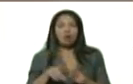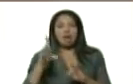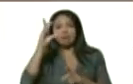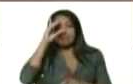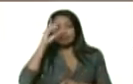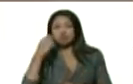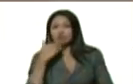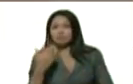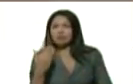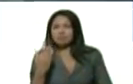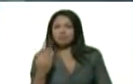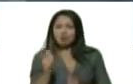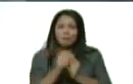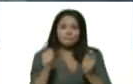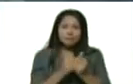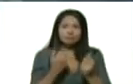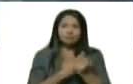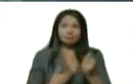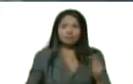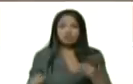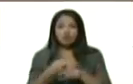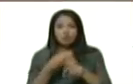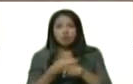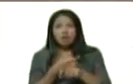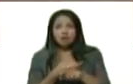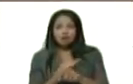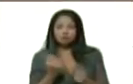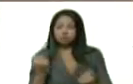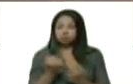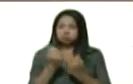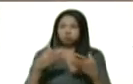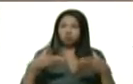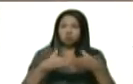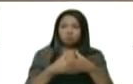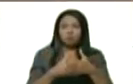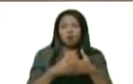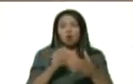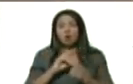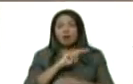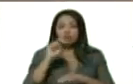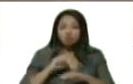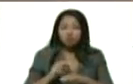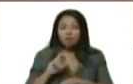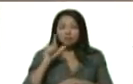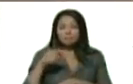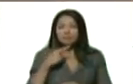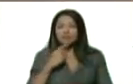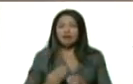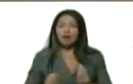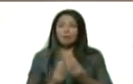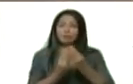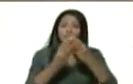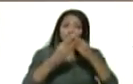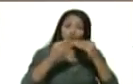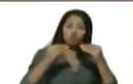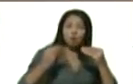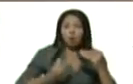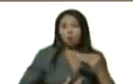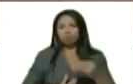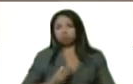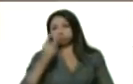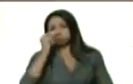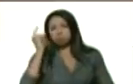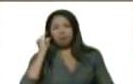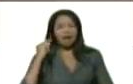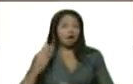Rodríguez, a los vicepresidentes de gobierno, que son militantes y miembros de la Dirección Nacional, que acompañemos a todos los alcaldes y